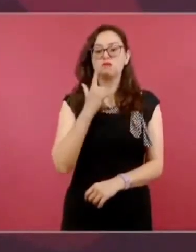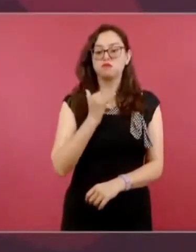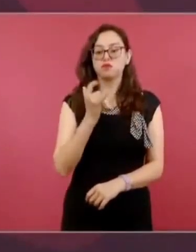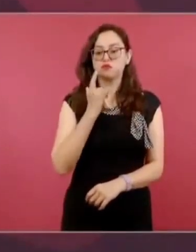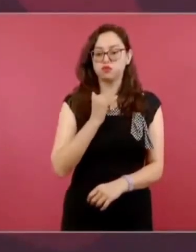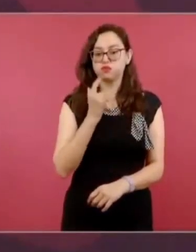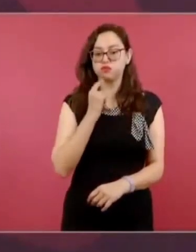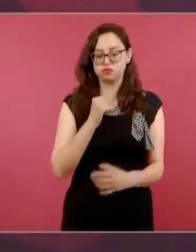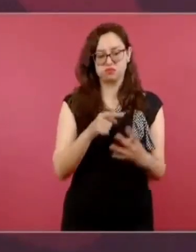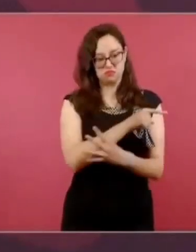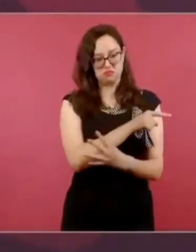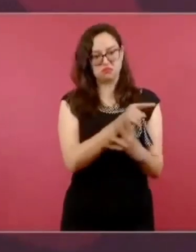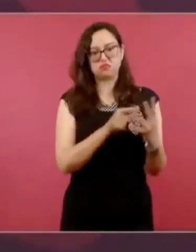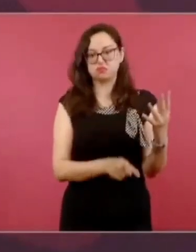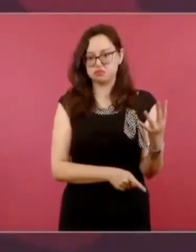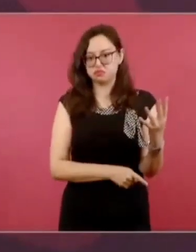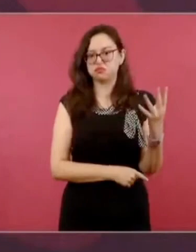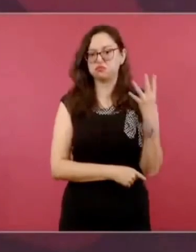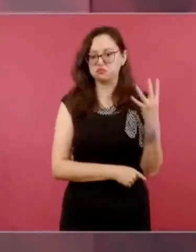Gandhi,